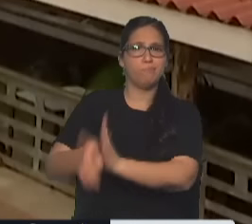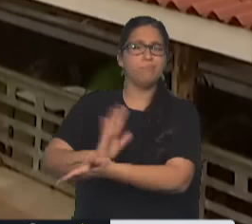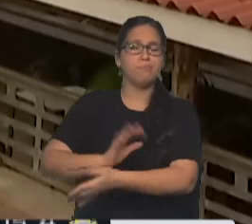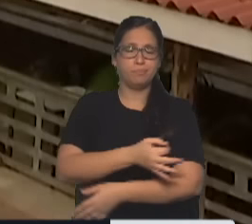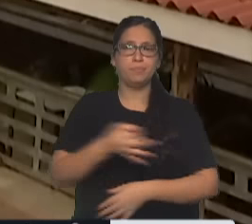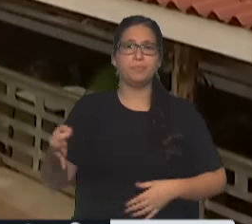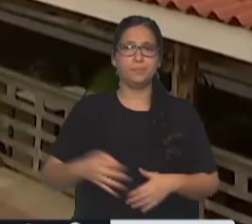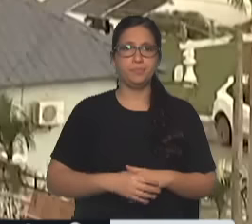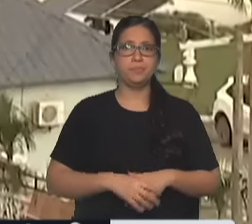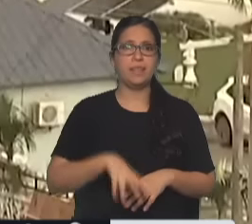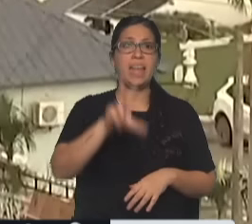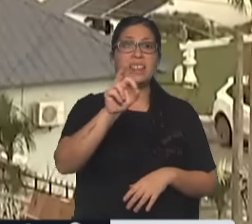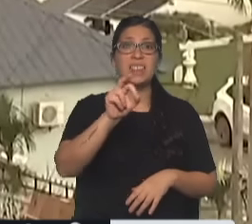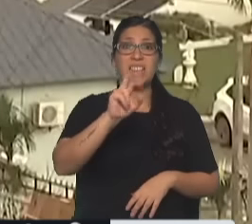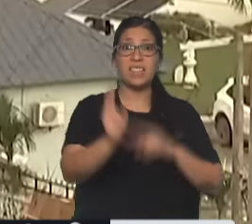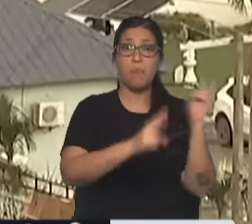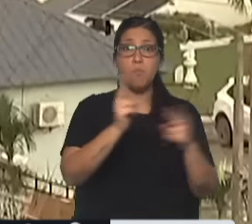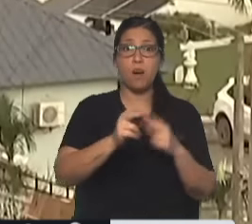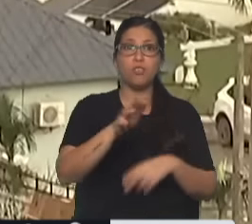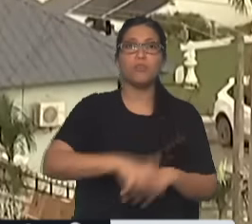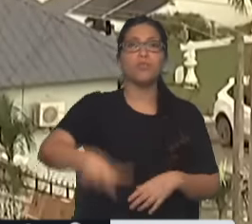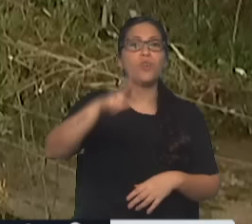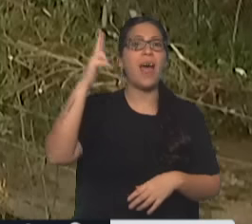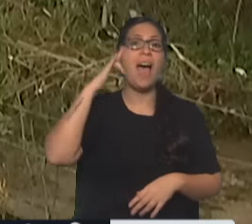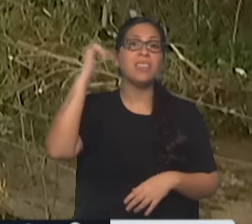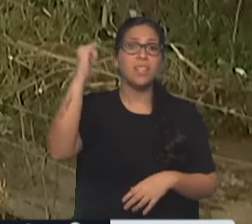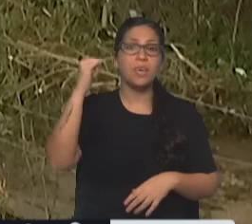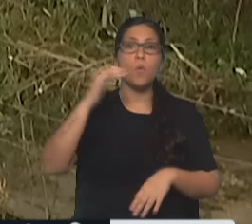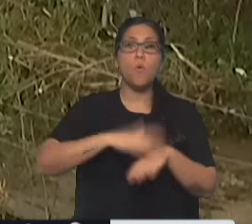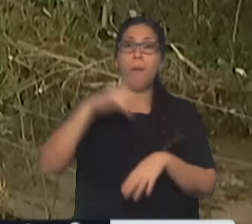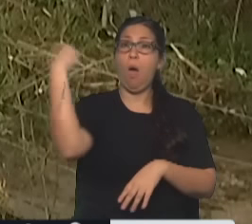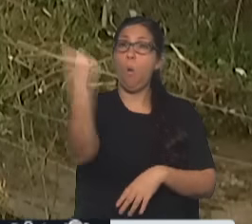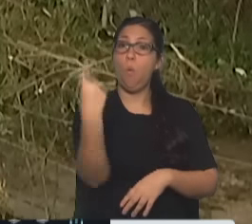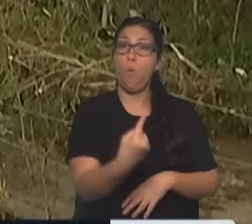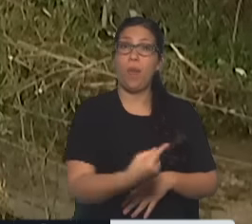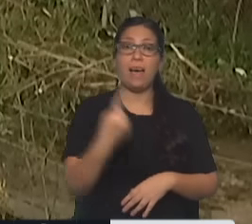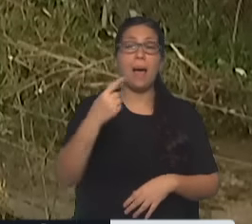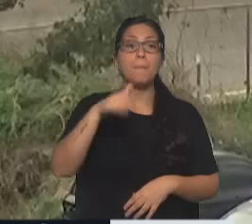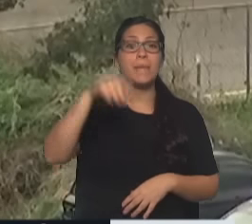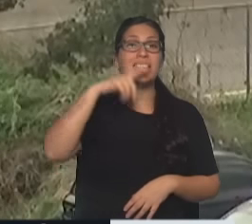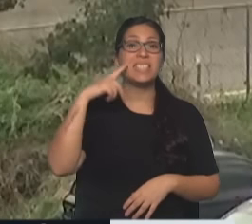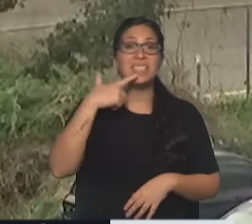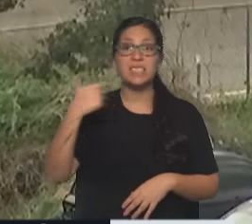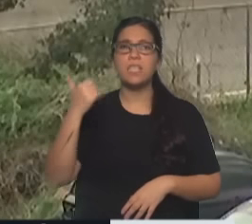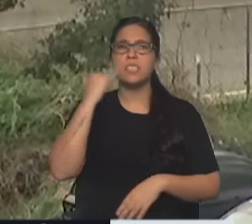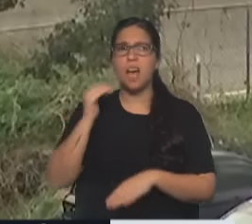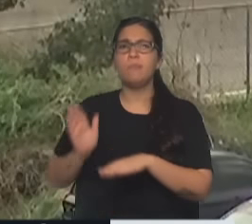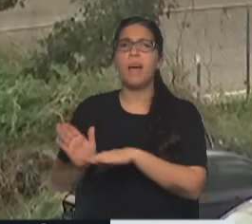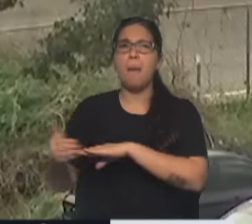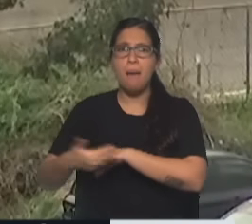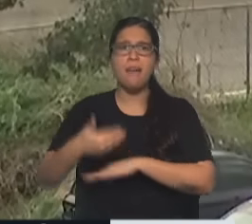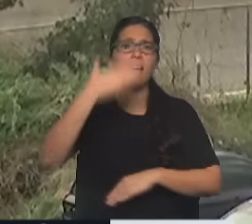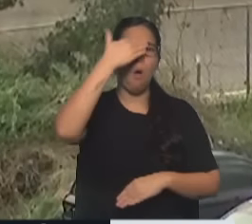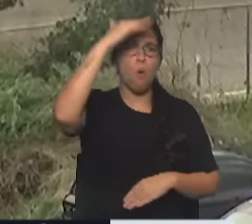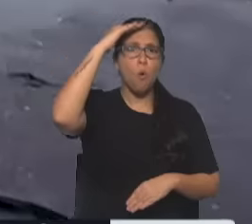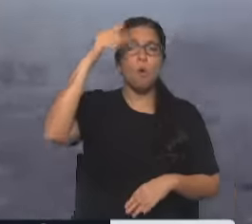Más de 30 muertos en Haití por el huracán Melissa. Tras su paso devastador por Jamaica y Cuba, produjo fatales inundaciones